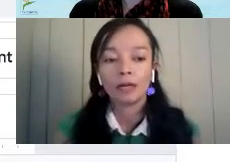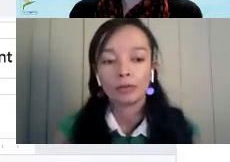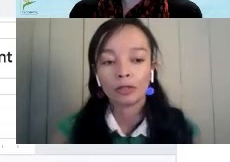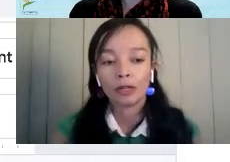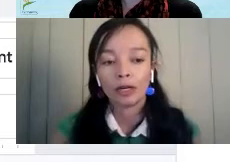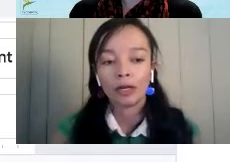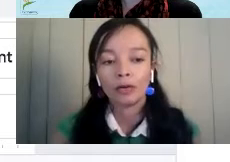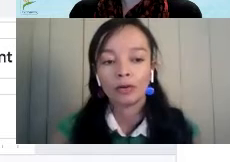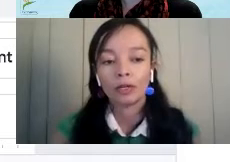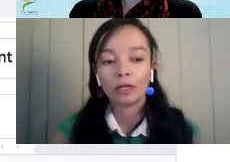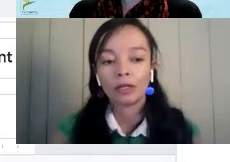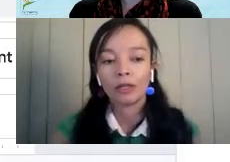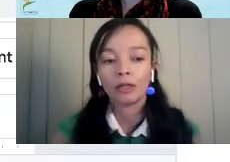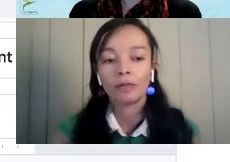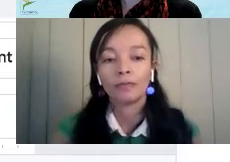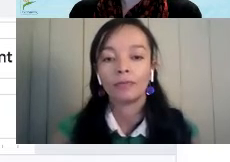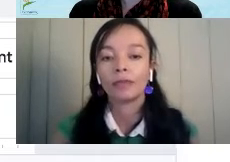Sigamos a la otra.